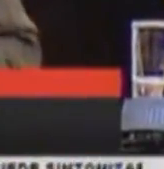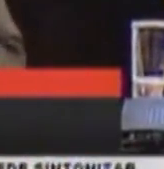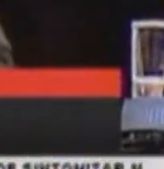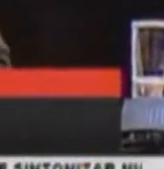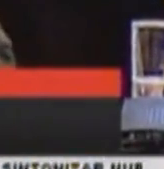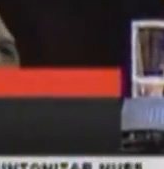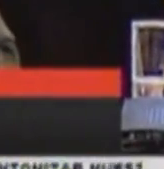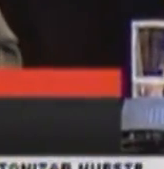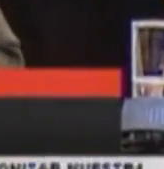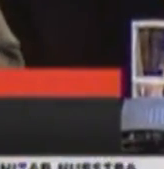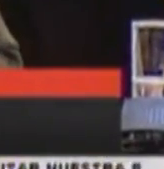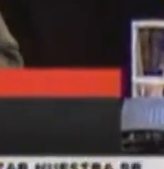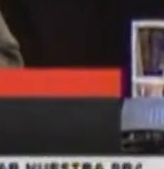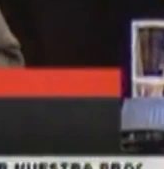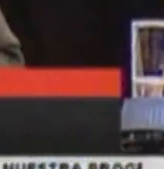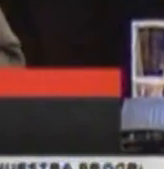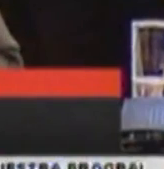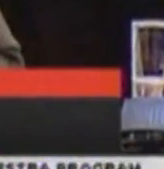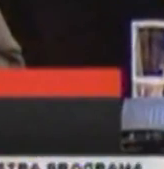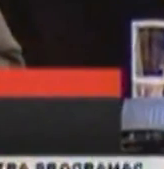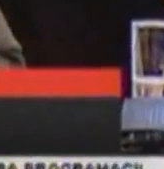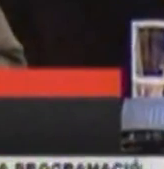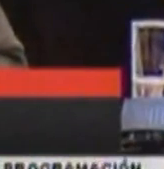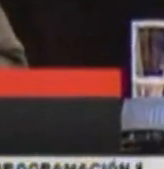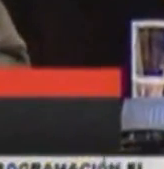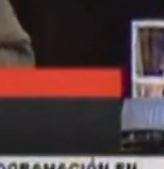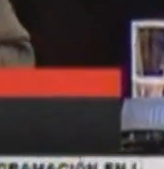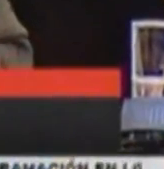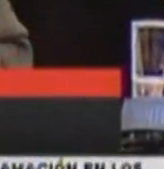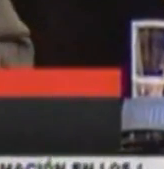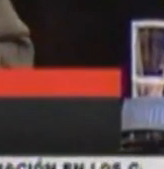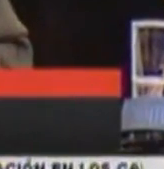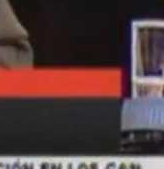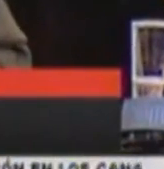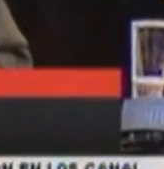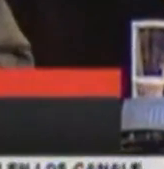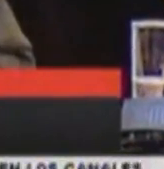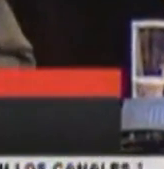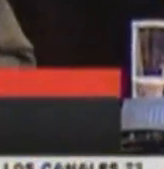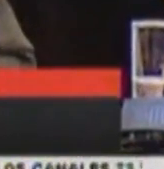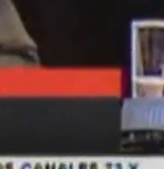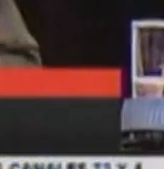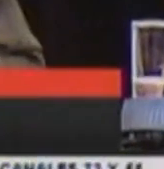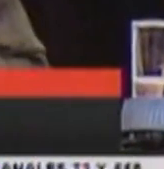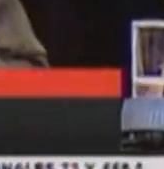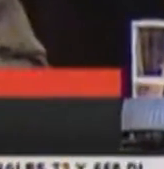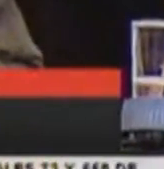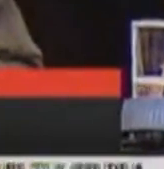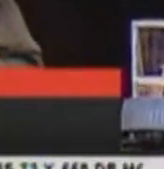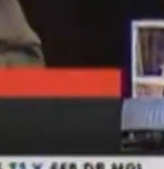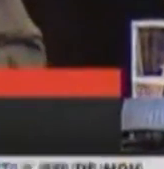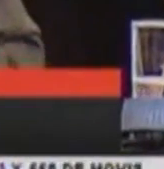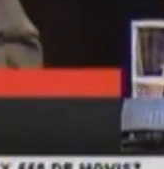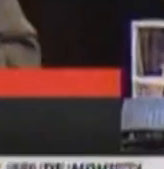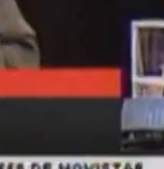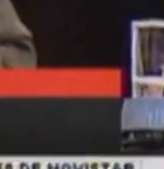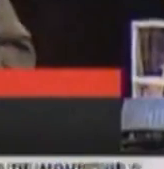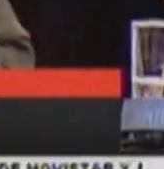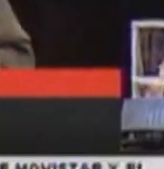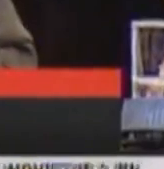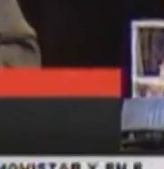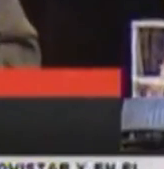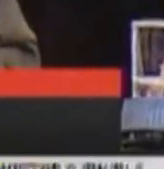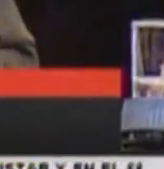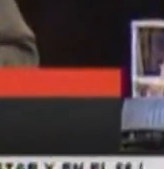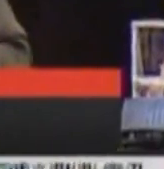pasada, en la suma de sistemas administrativos nos estamos reuniendo con todos los sistemas administrativos, la OCE, ¿no es cierto? No